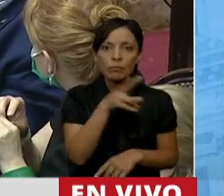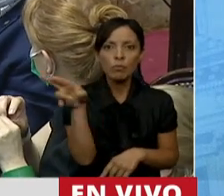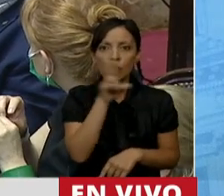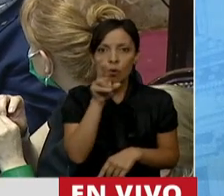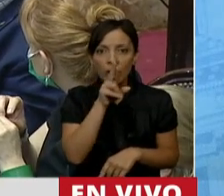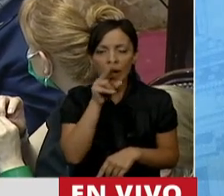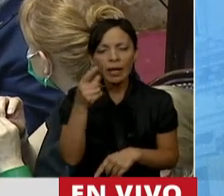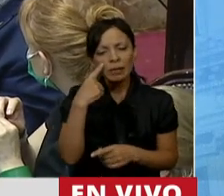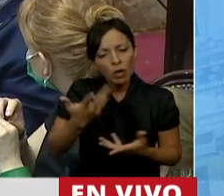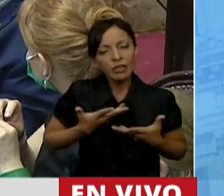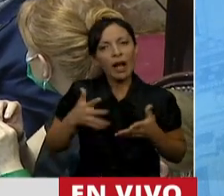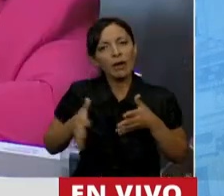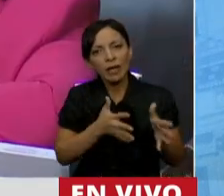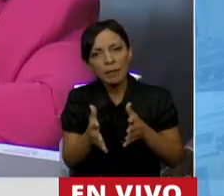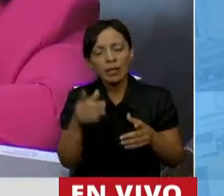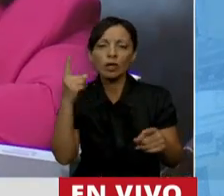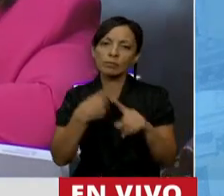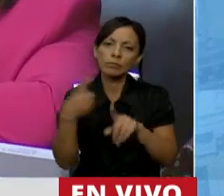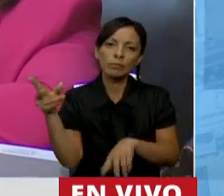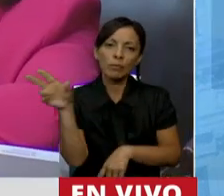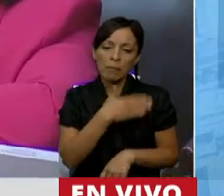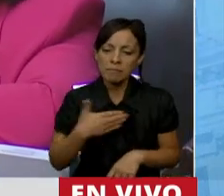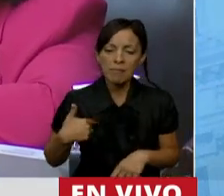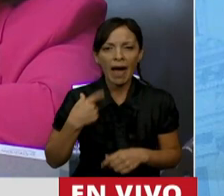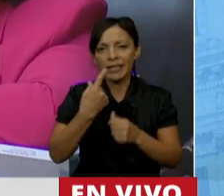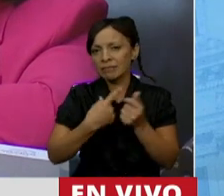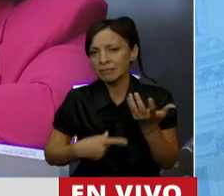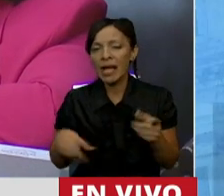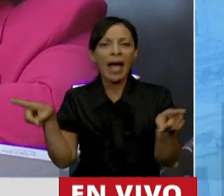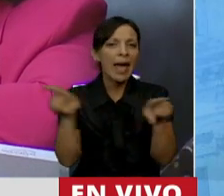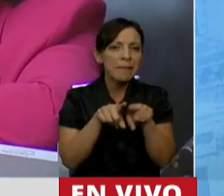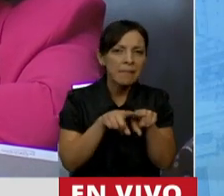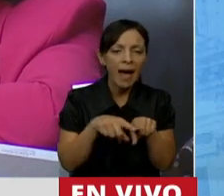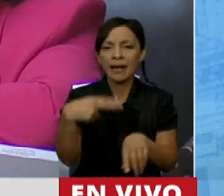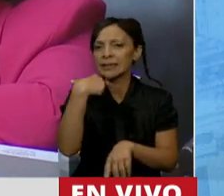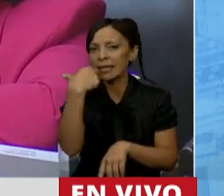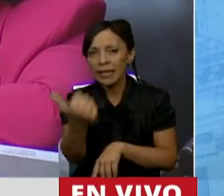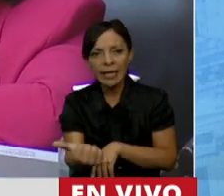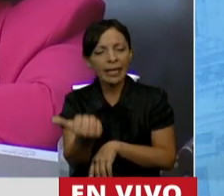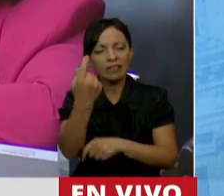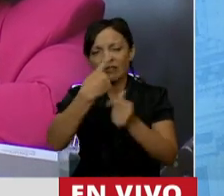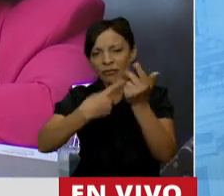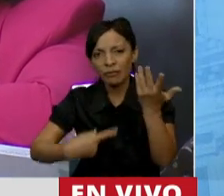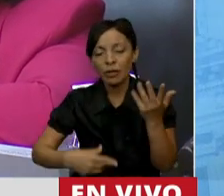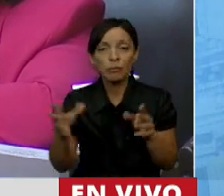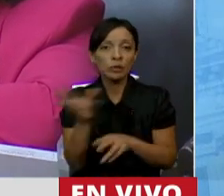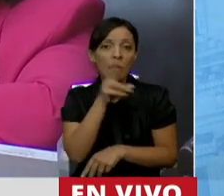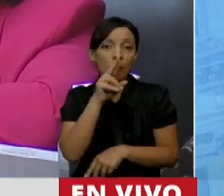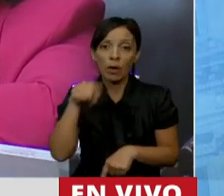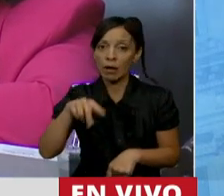señalaron el camino, por todas nuestras madres, nuestras hermanas, nuestras hijas, por todas las que ya no